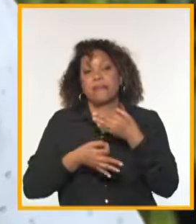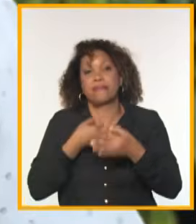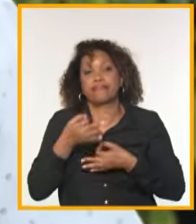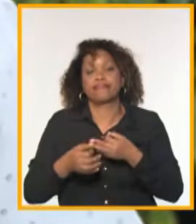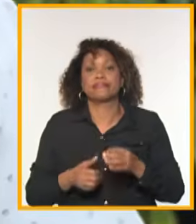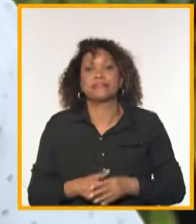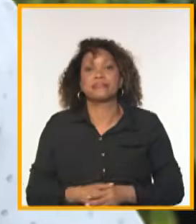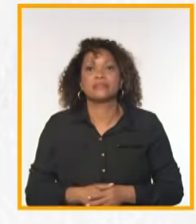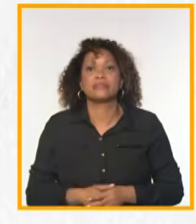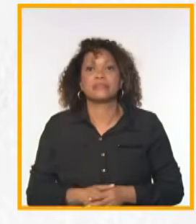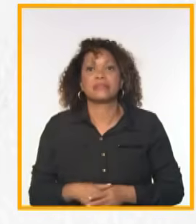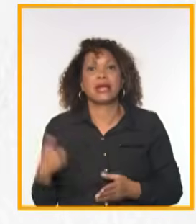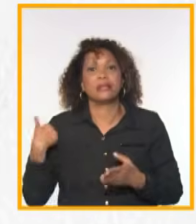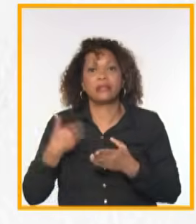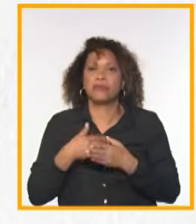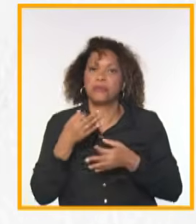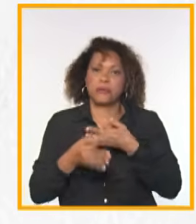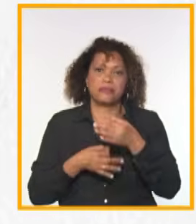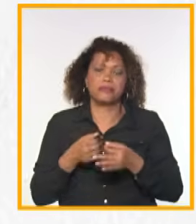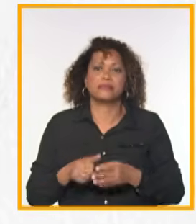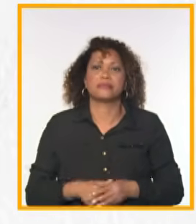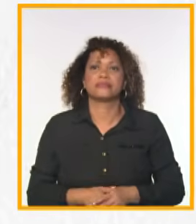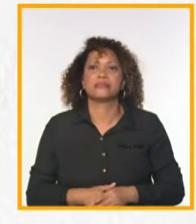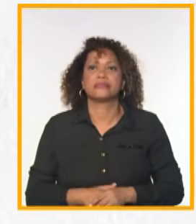es lo que hacemos hasta hoy.